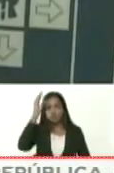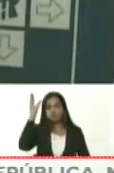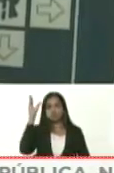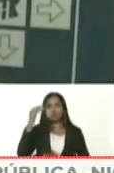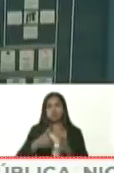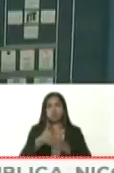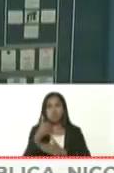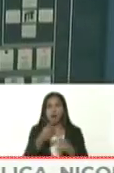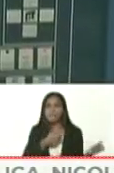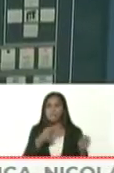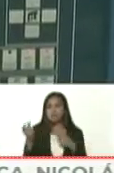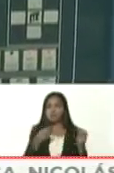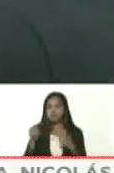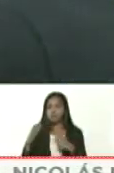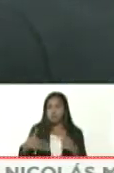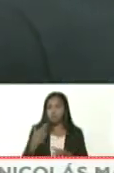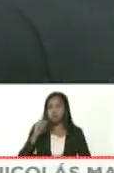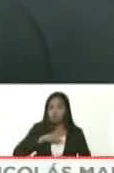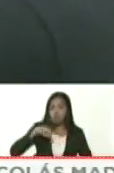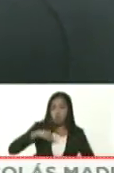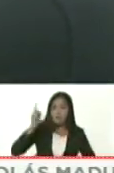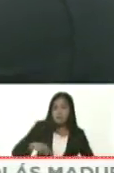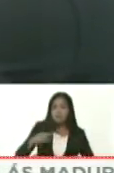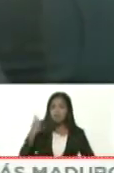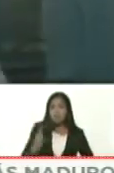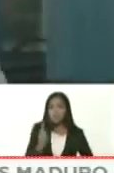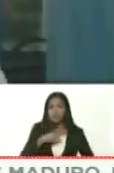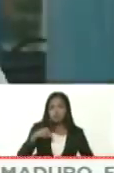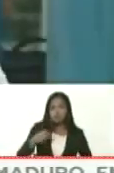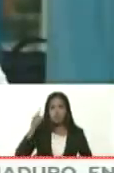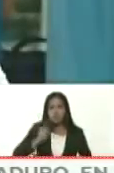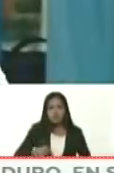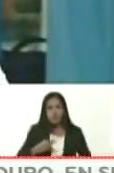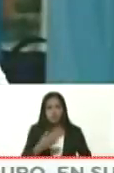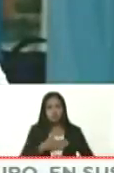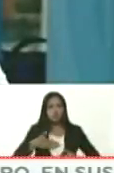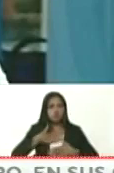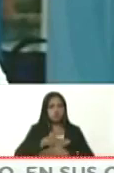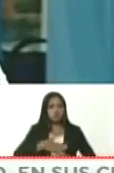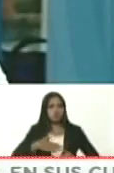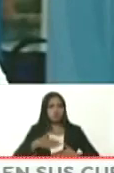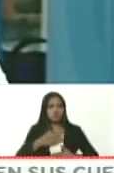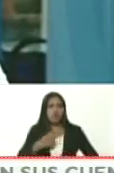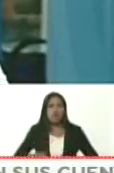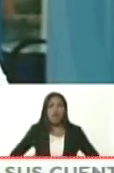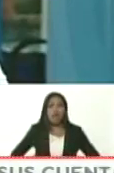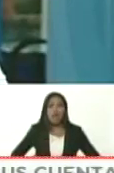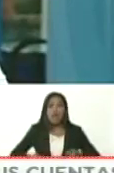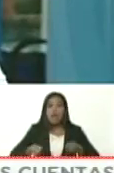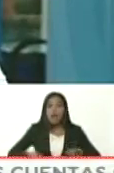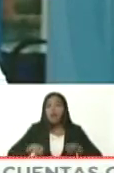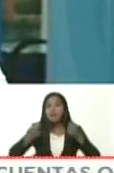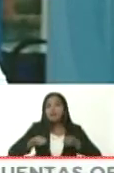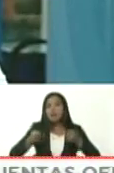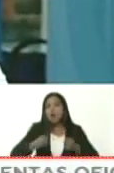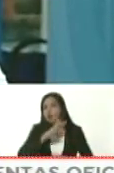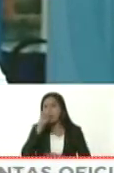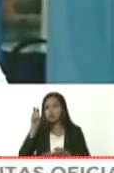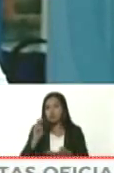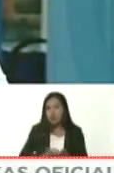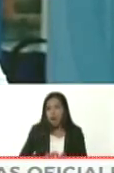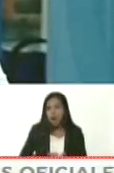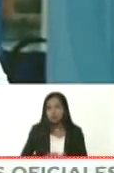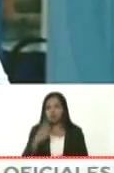para la exportación. No solamente debemos satisfacer el mercado nacional, tenemos como